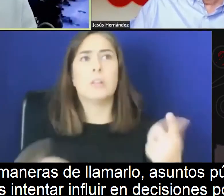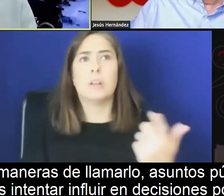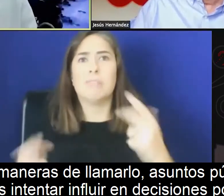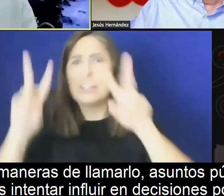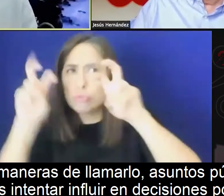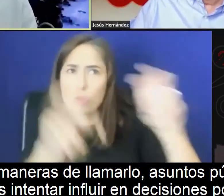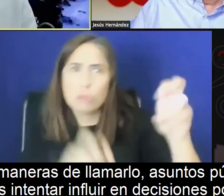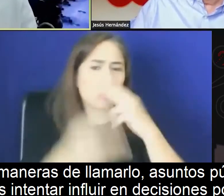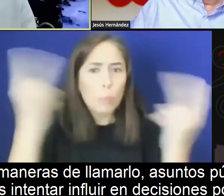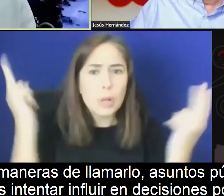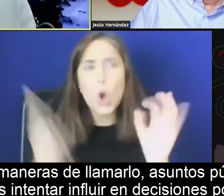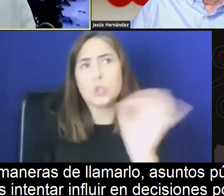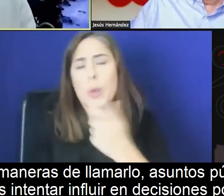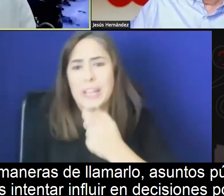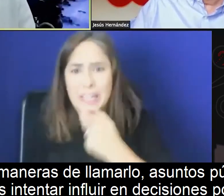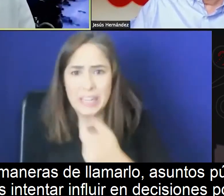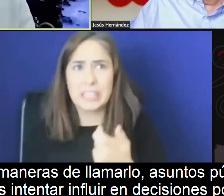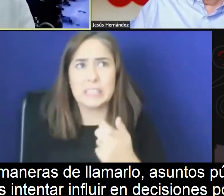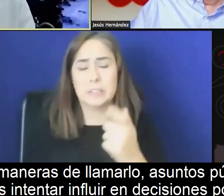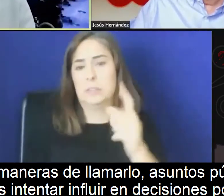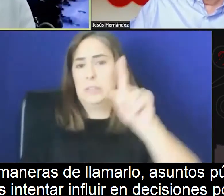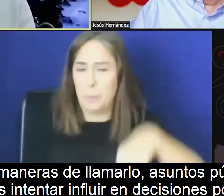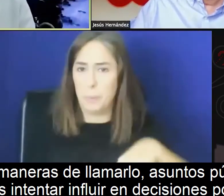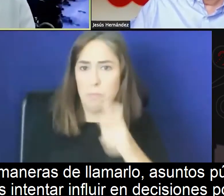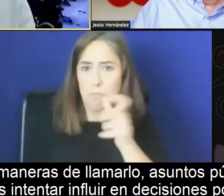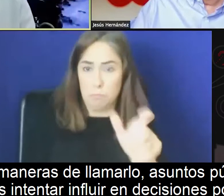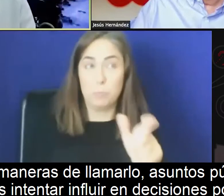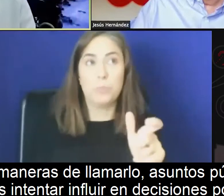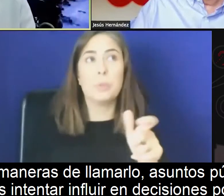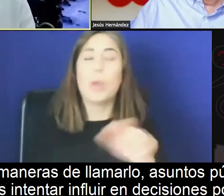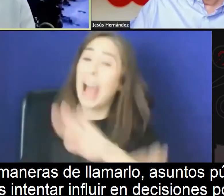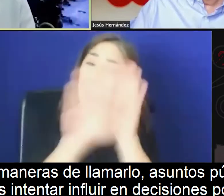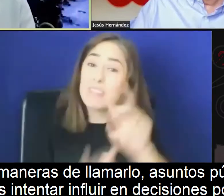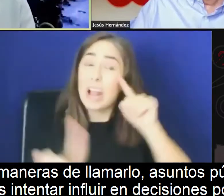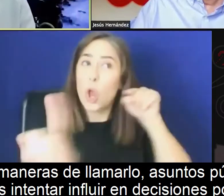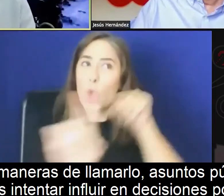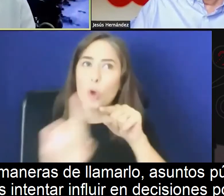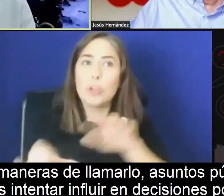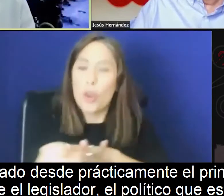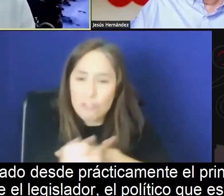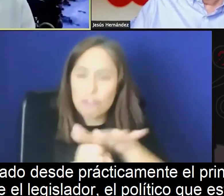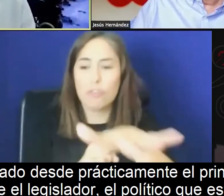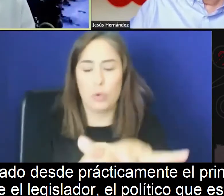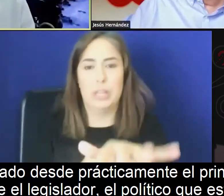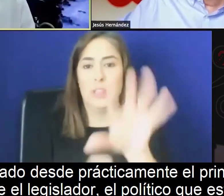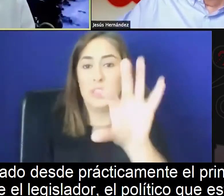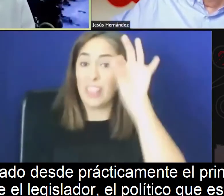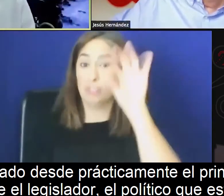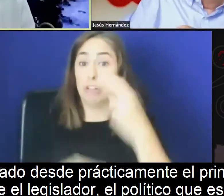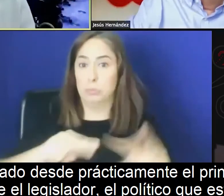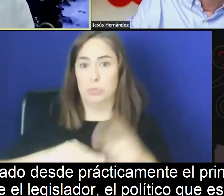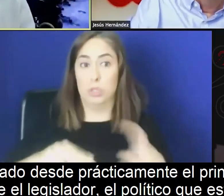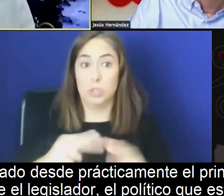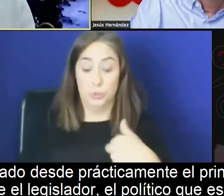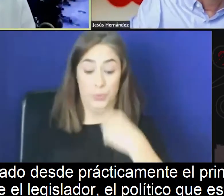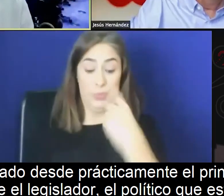veces, pero al final es intentar influir en decisiones políticas. Y digo que ha